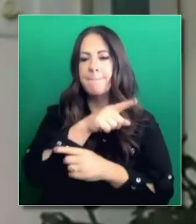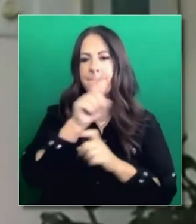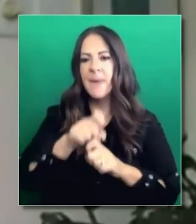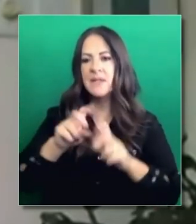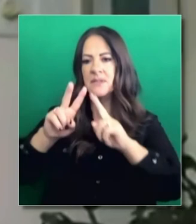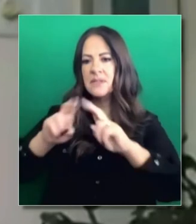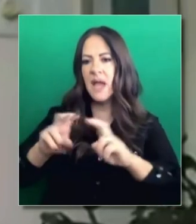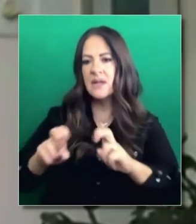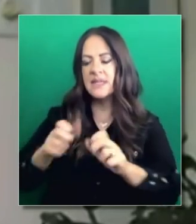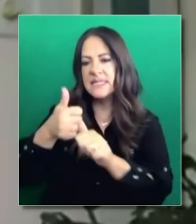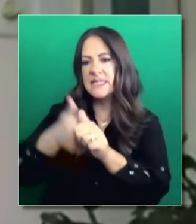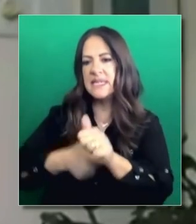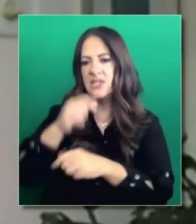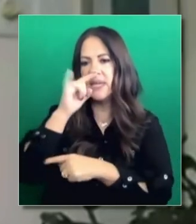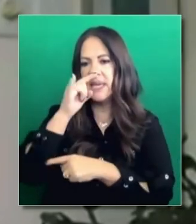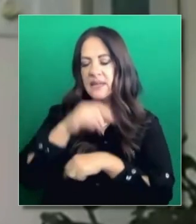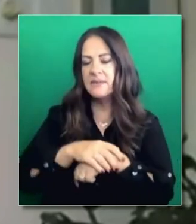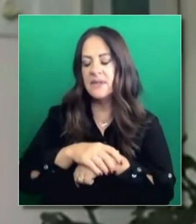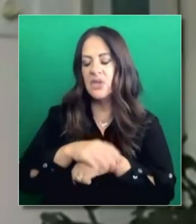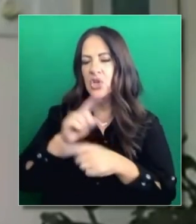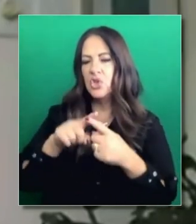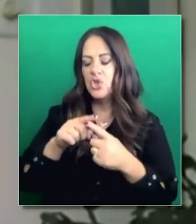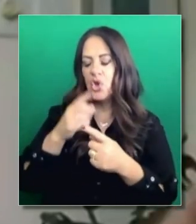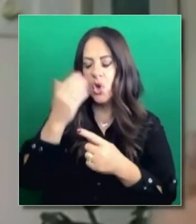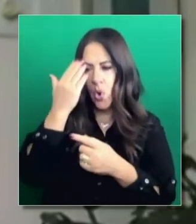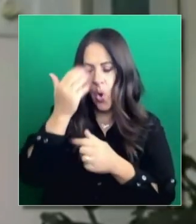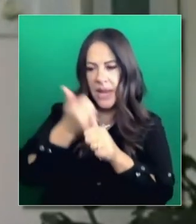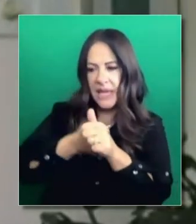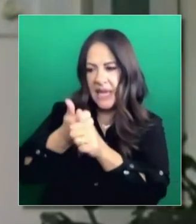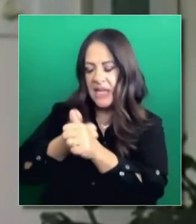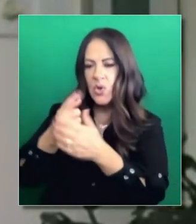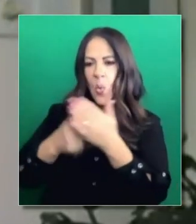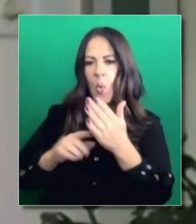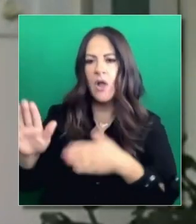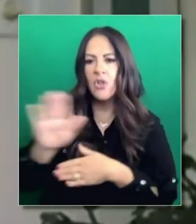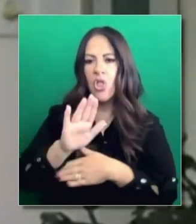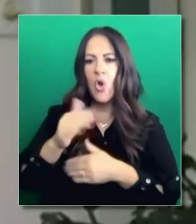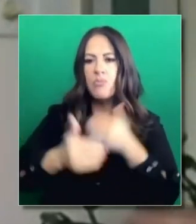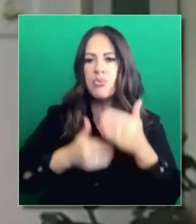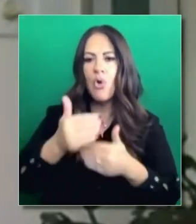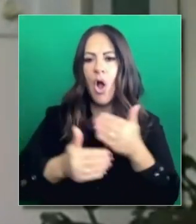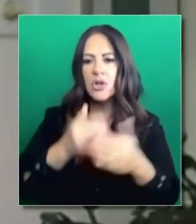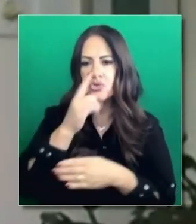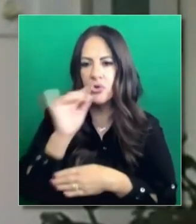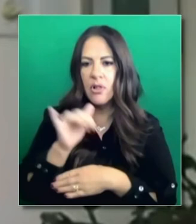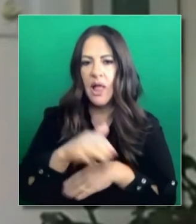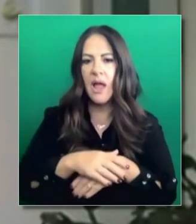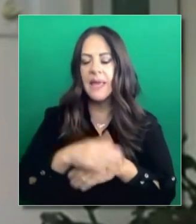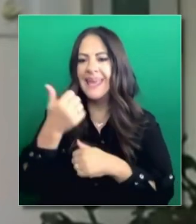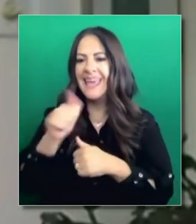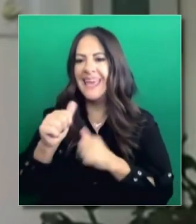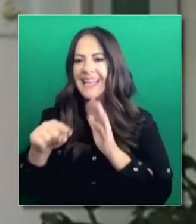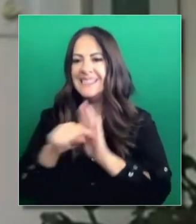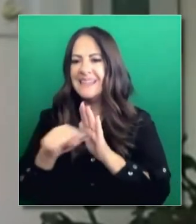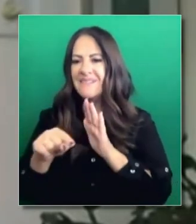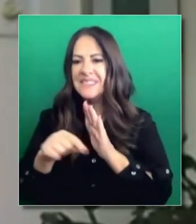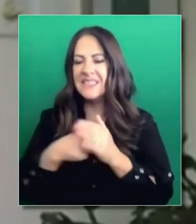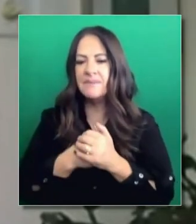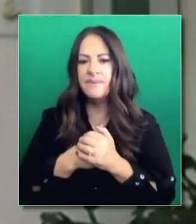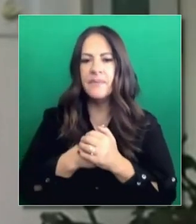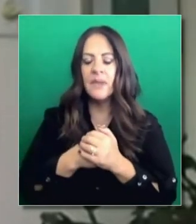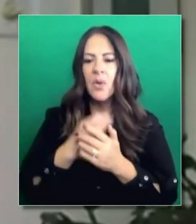de instrucción, de aprendizaje, para entender precisamente dónde se encuentran los estudiantes,